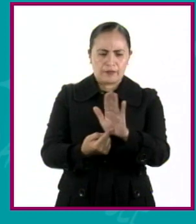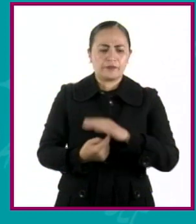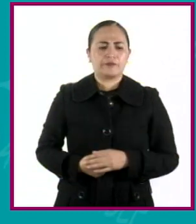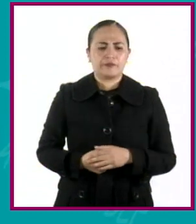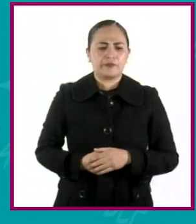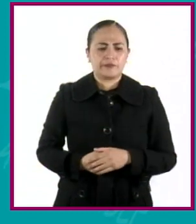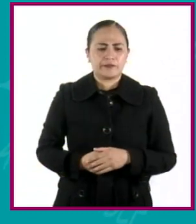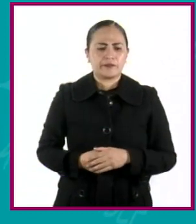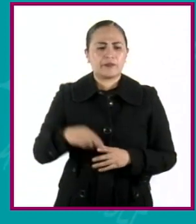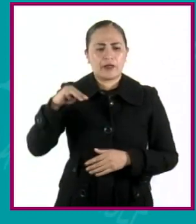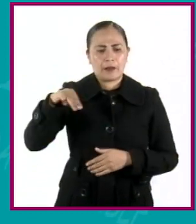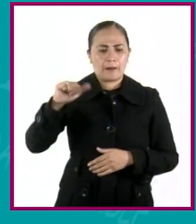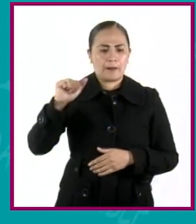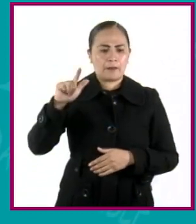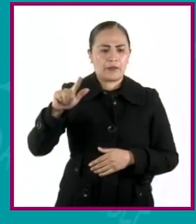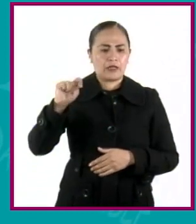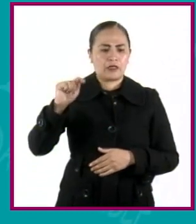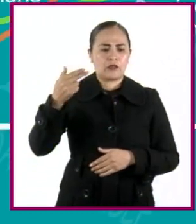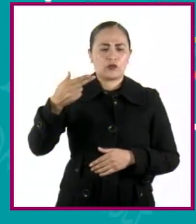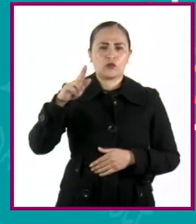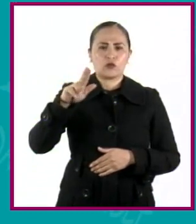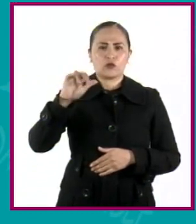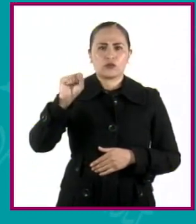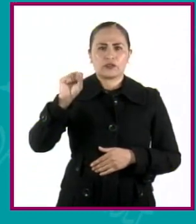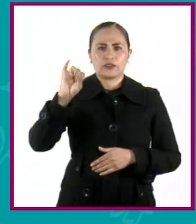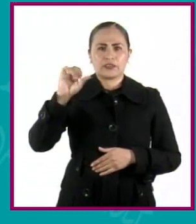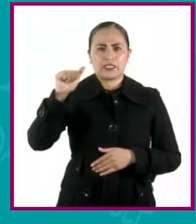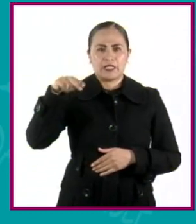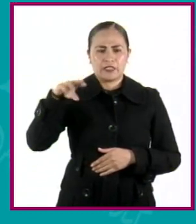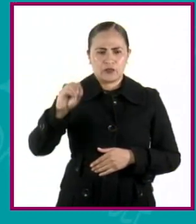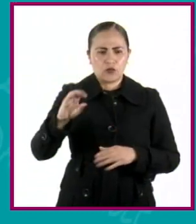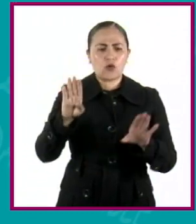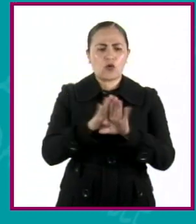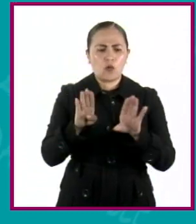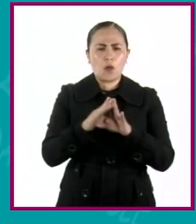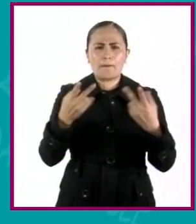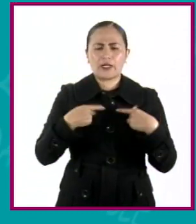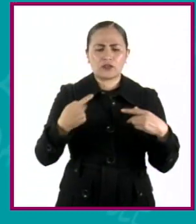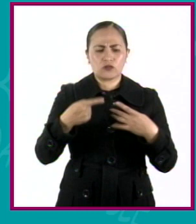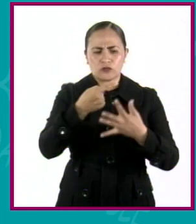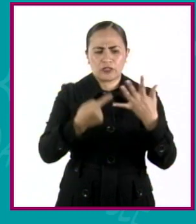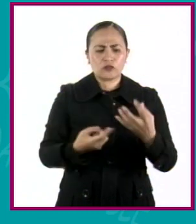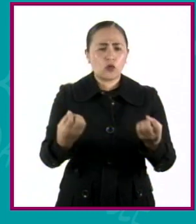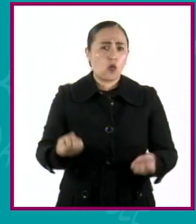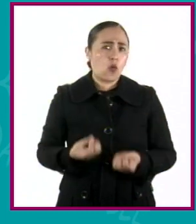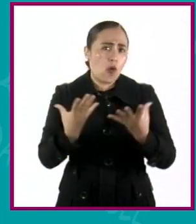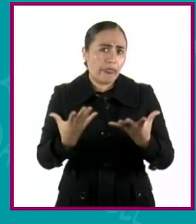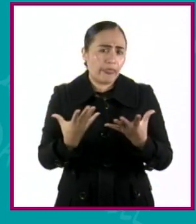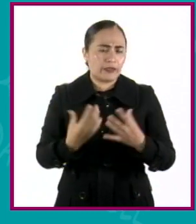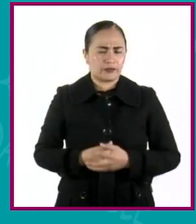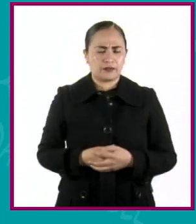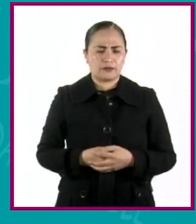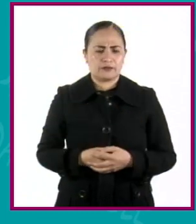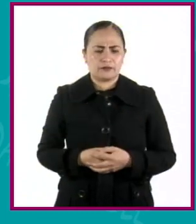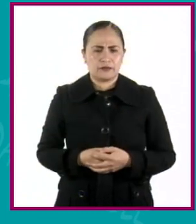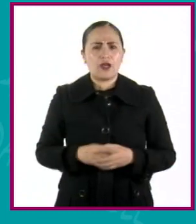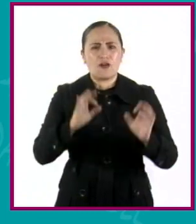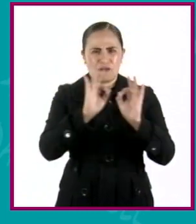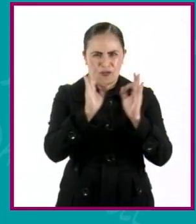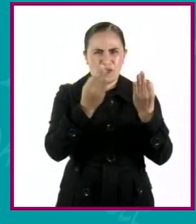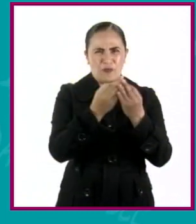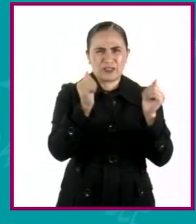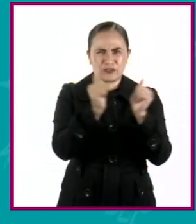ecuación logística como modelos matemáticos de la evolución poblacional. Sus modelos, junto a las